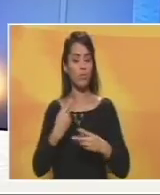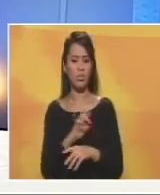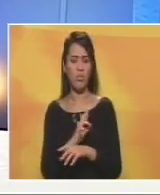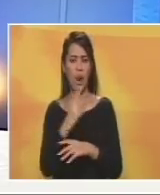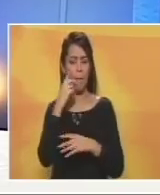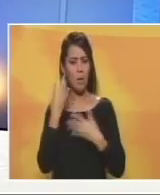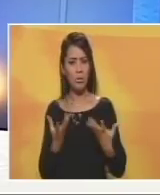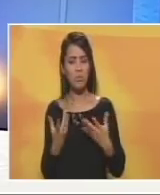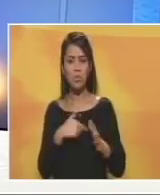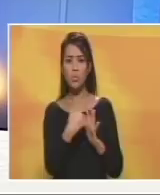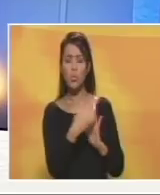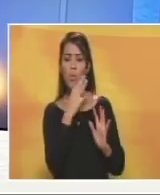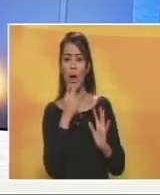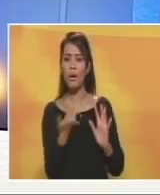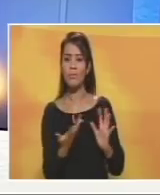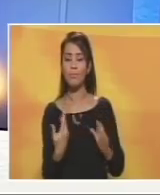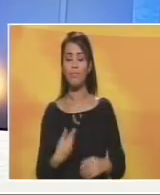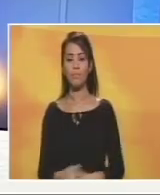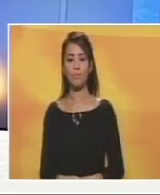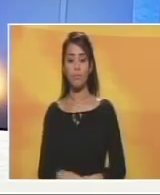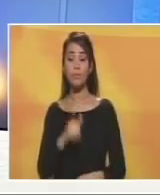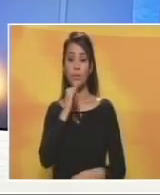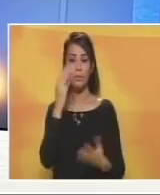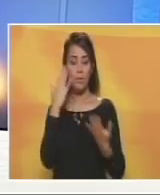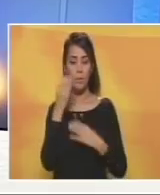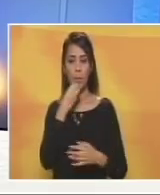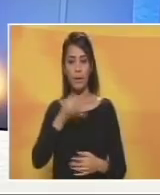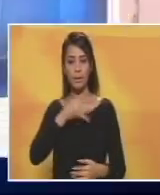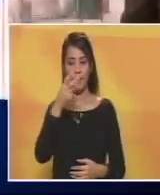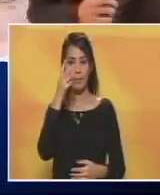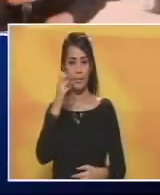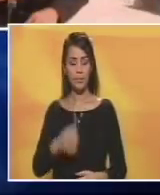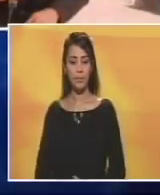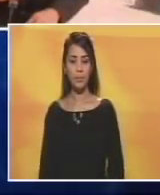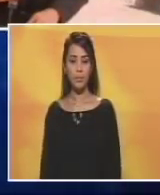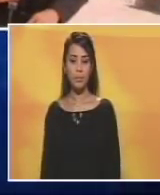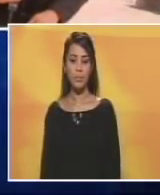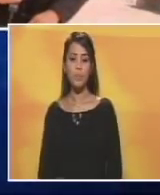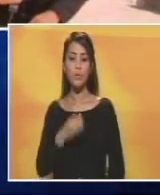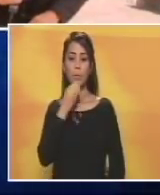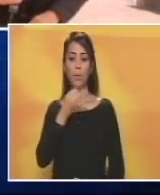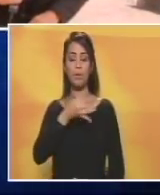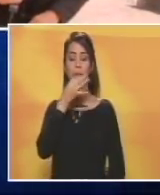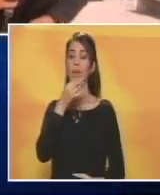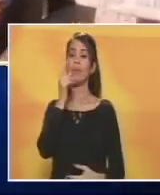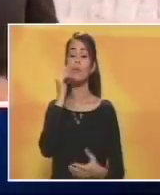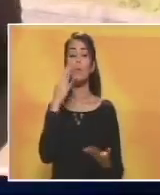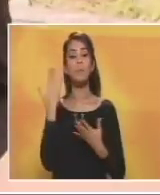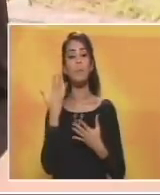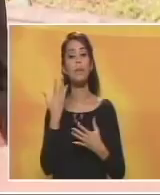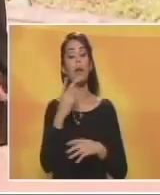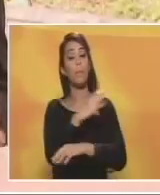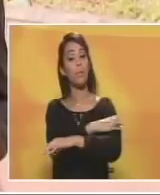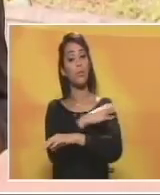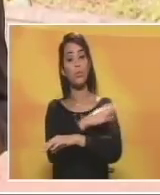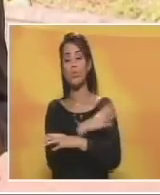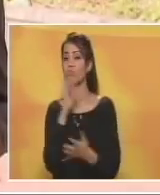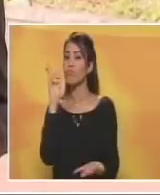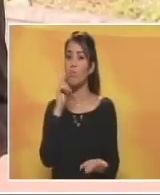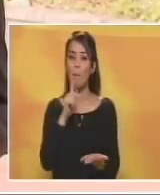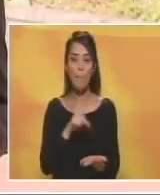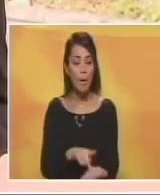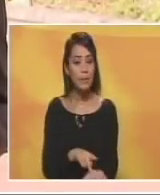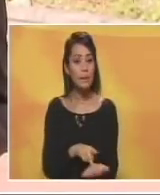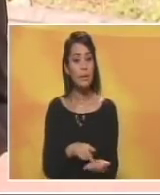sin garantías. Maoli Aldana nos trae el reporte. Buenas tardes, Maoli, te escuchamos. Buenas tardes. Irán Gaviria considera que la oposición no debe participar